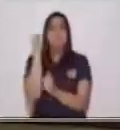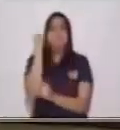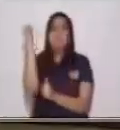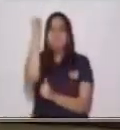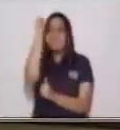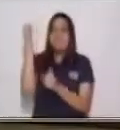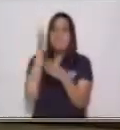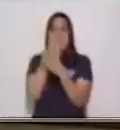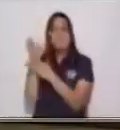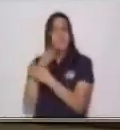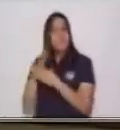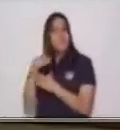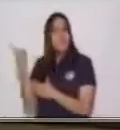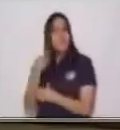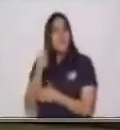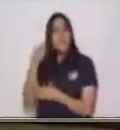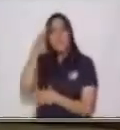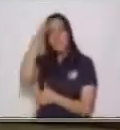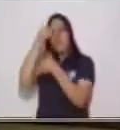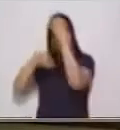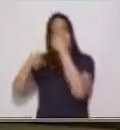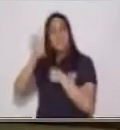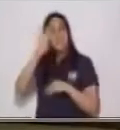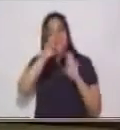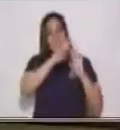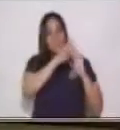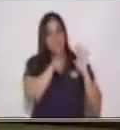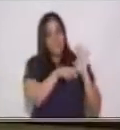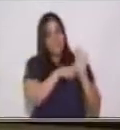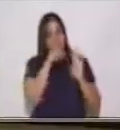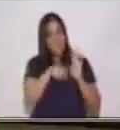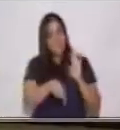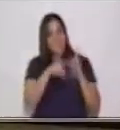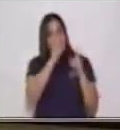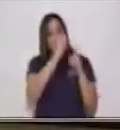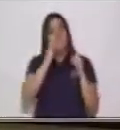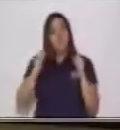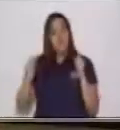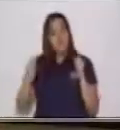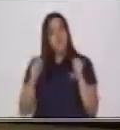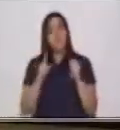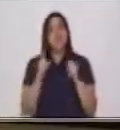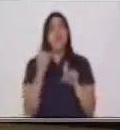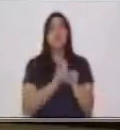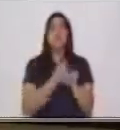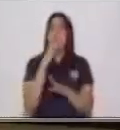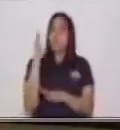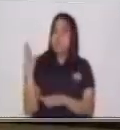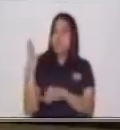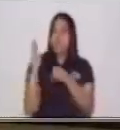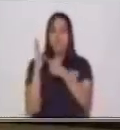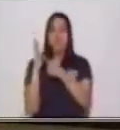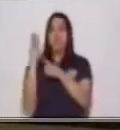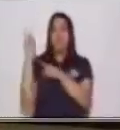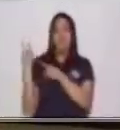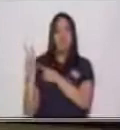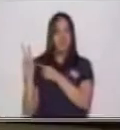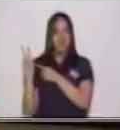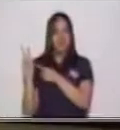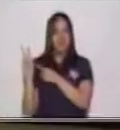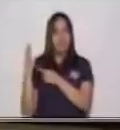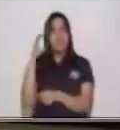momento comparte las 4 reglas de ortografía que vimos hoy. El uso de la B, el uso de la V, el